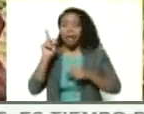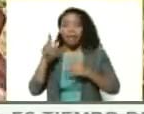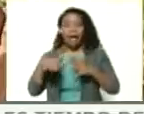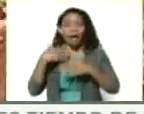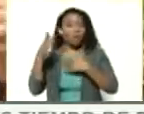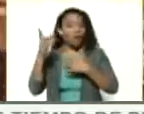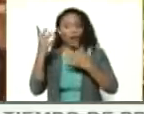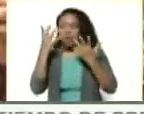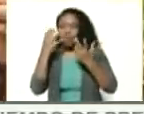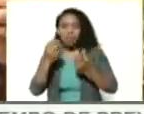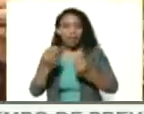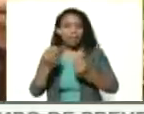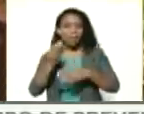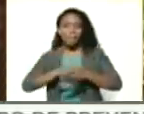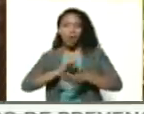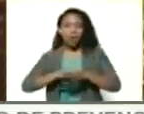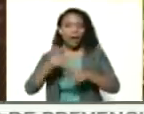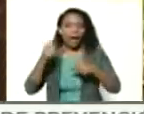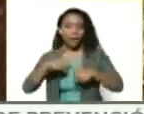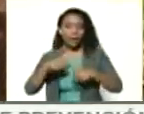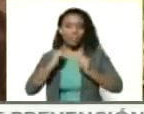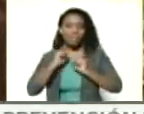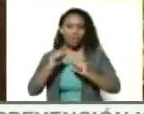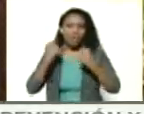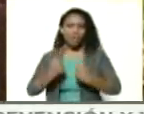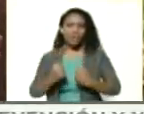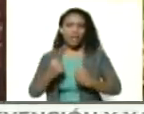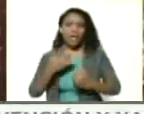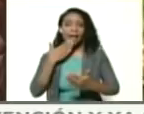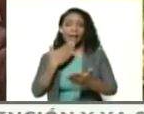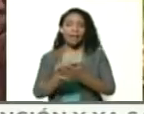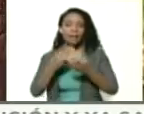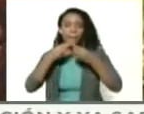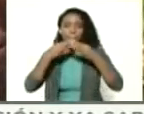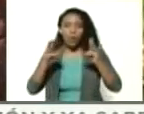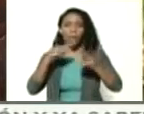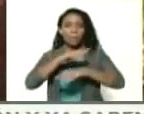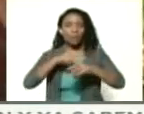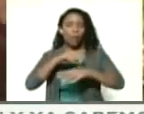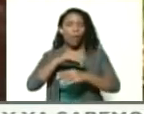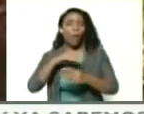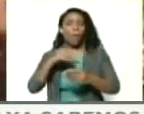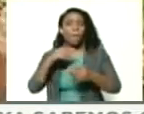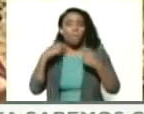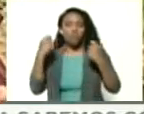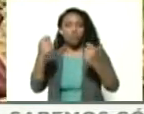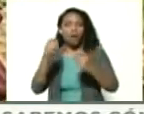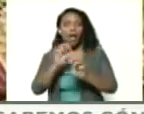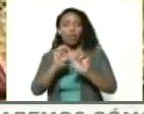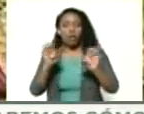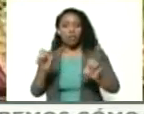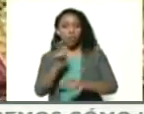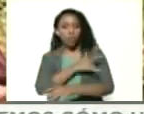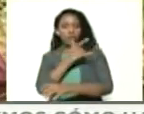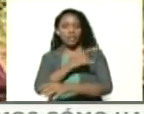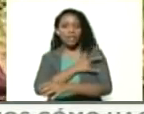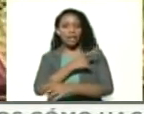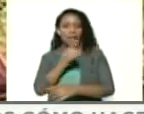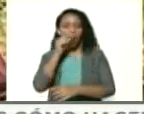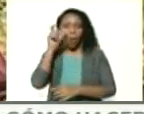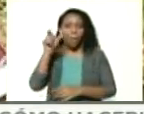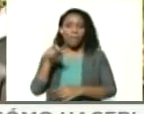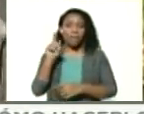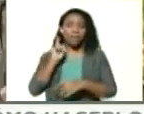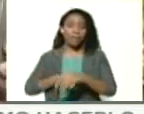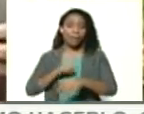tan fácilmente. Por eso yo quiero hacer un reconocimiento, darle las gracias públicamente al ministro del Poder Popular para la Educación Universitaria, César Trompis, que en sus